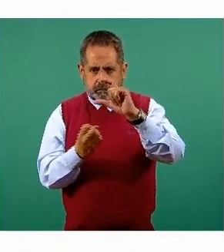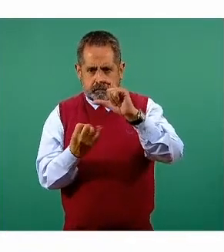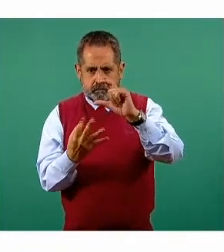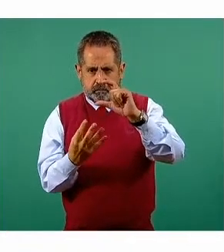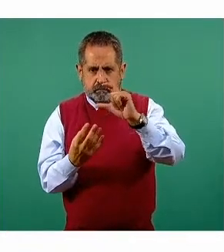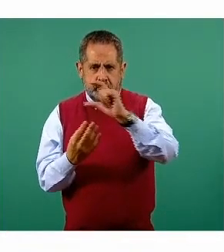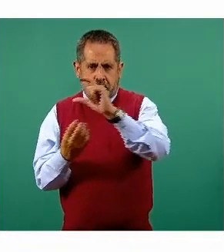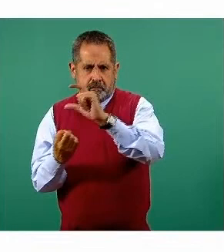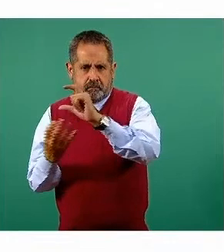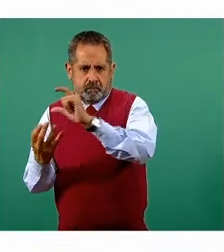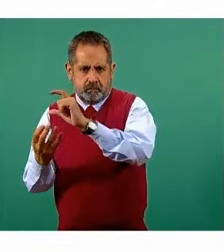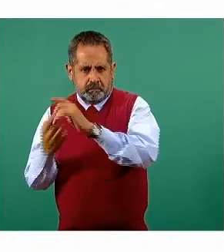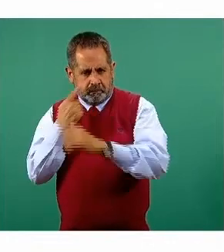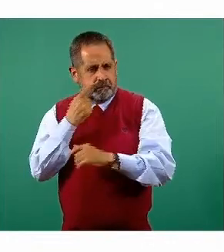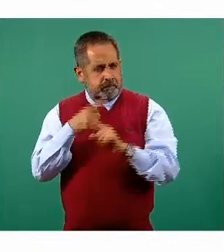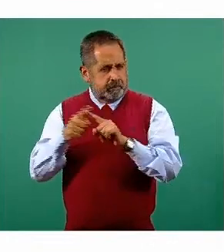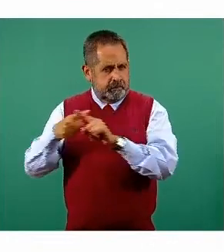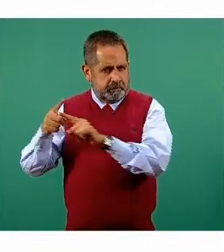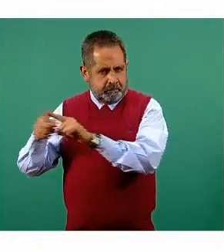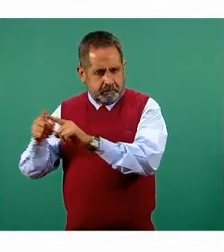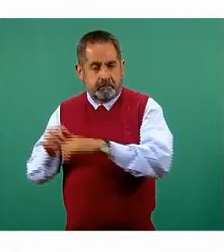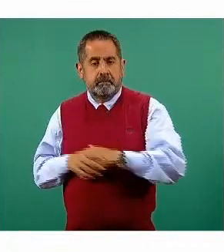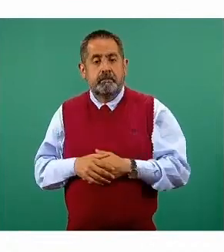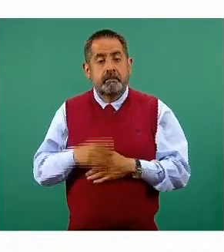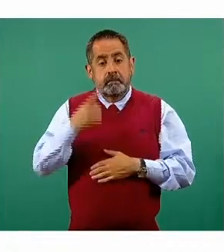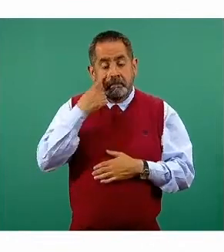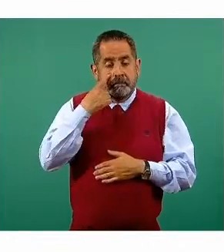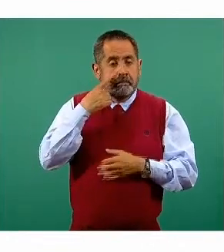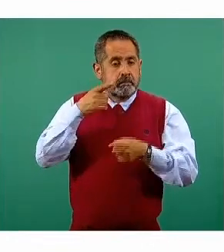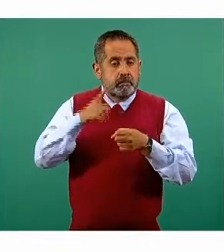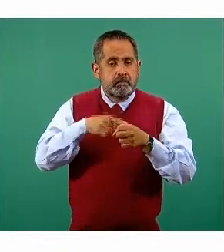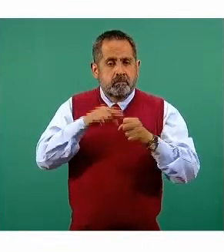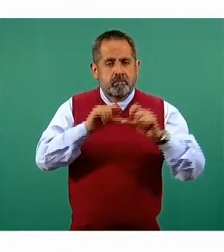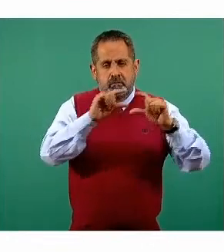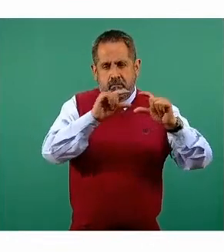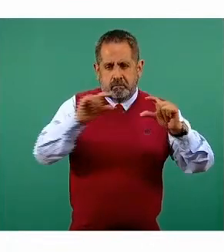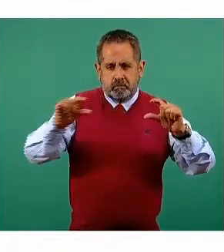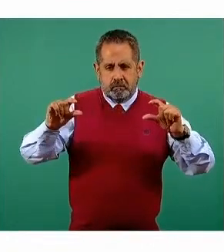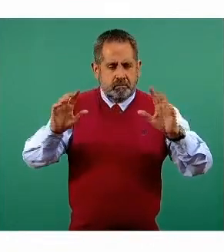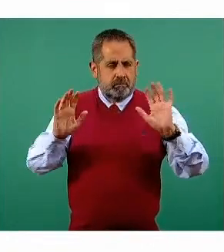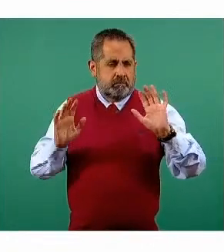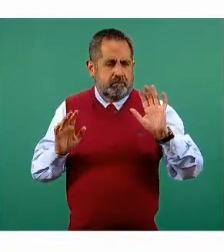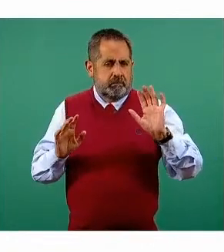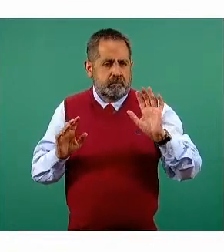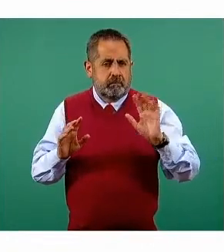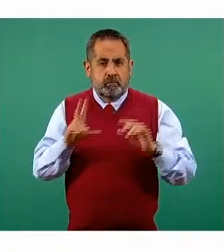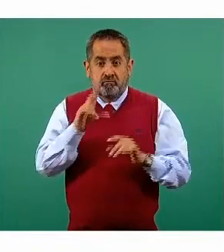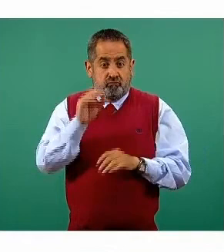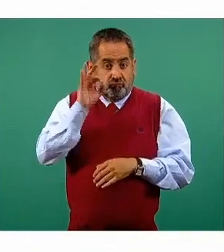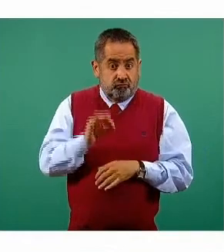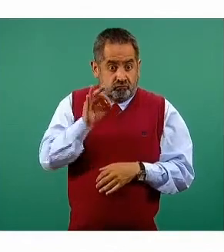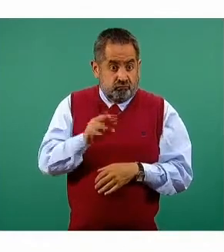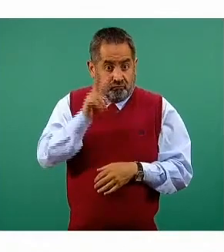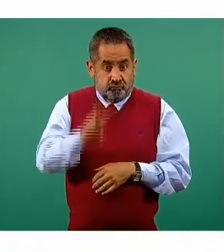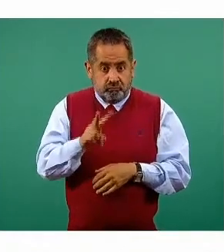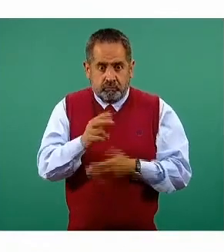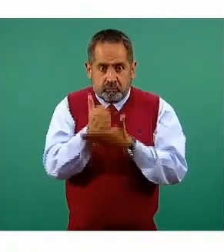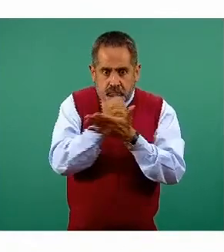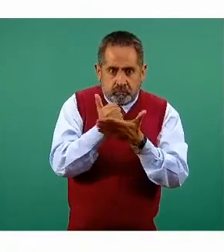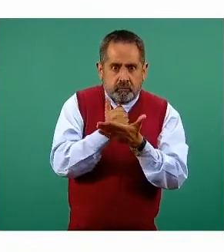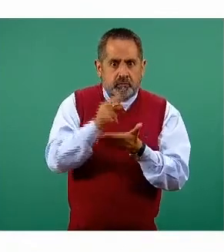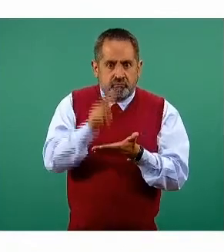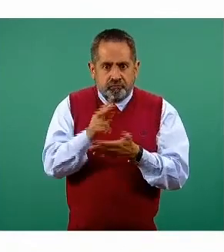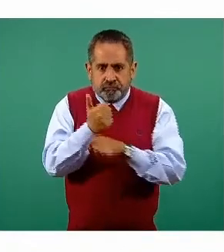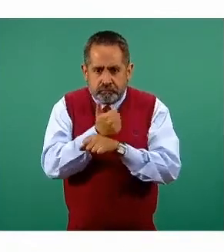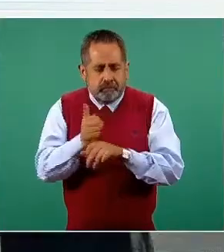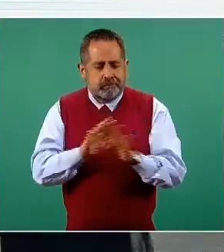nombre de la vacuna. Por cierto, las botellitas de colores que estamos usando aquí es simplemente un diagrama para fácil